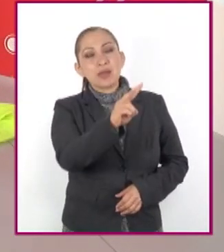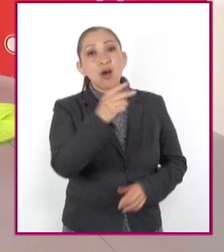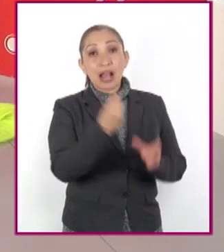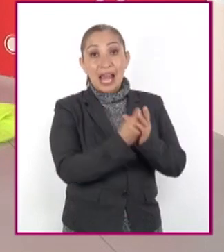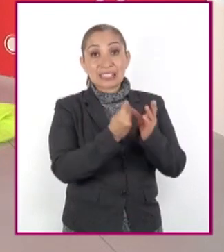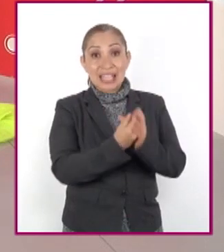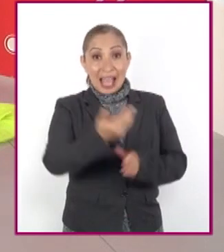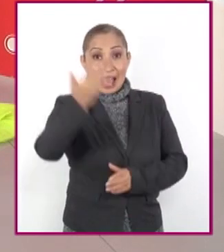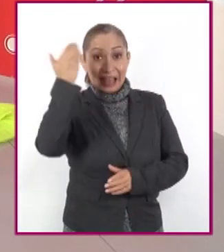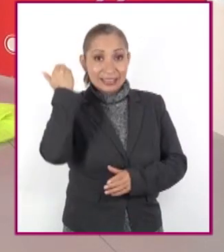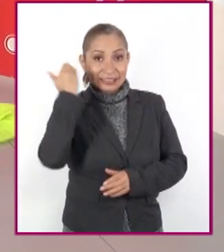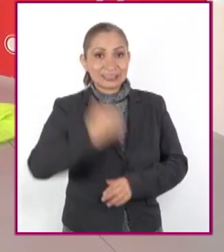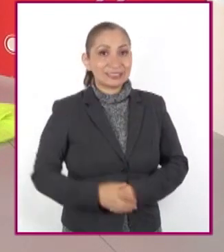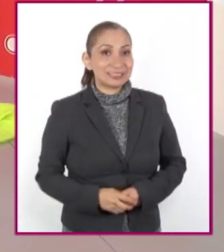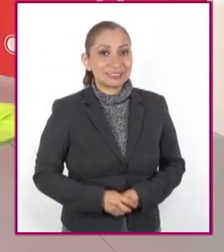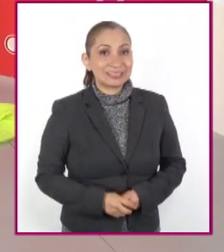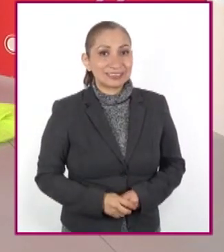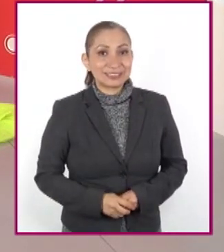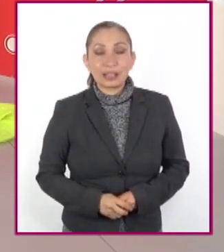sesión anterior.